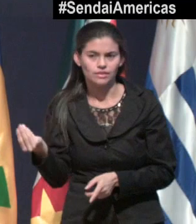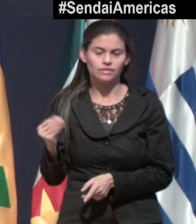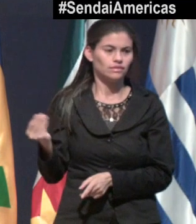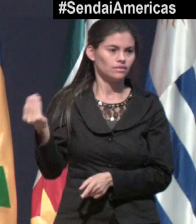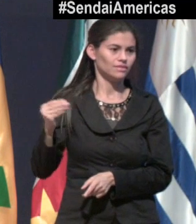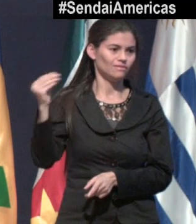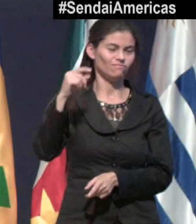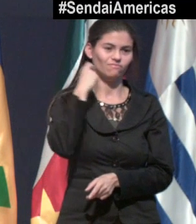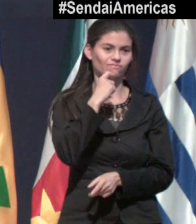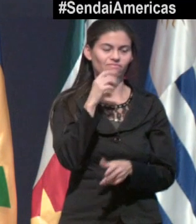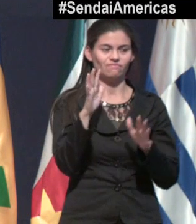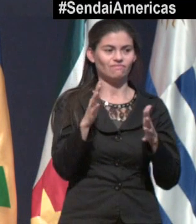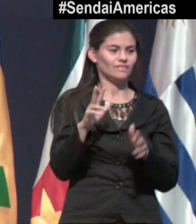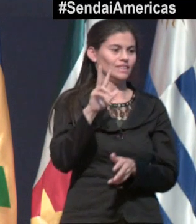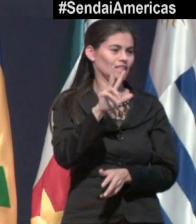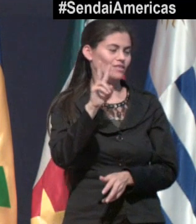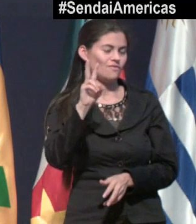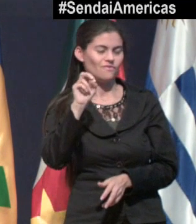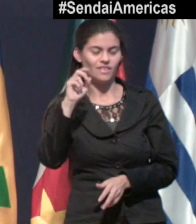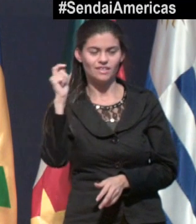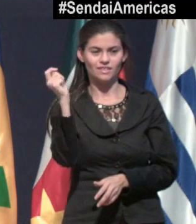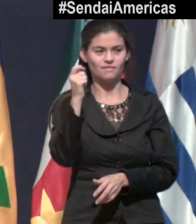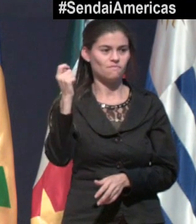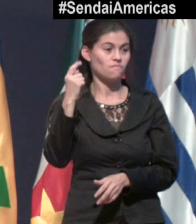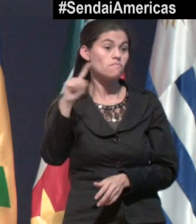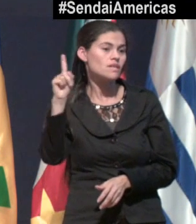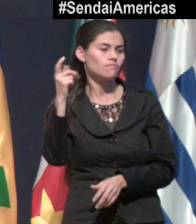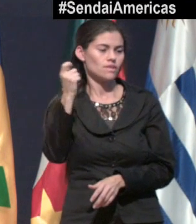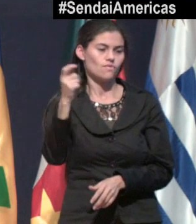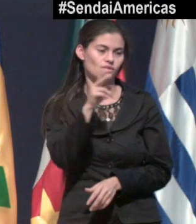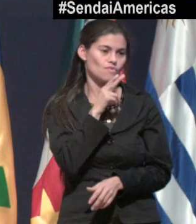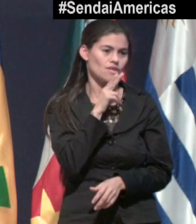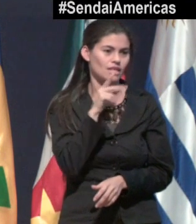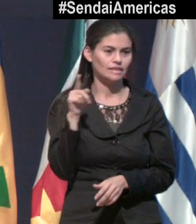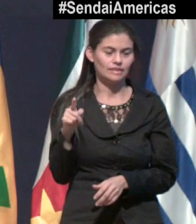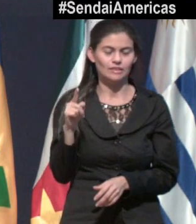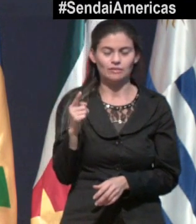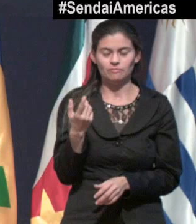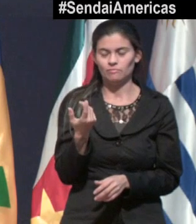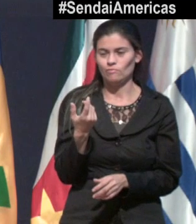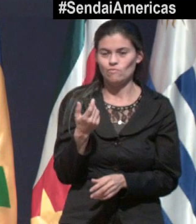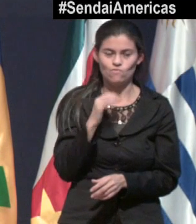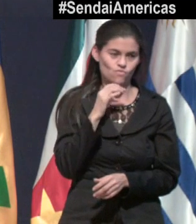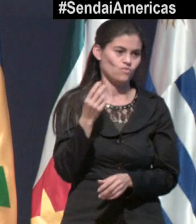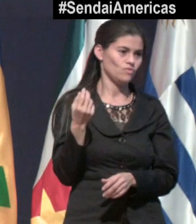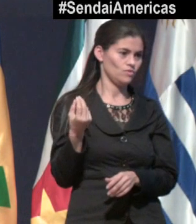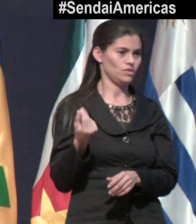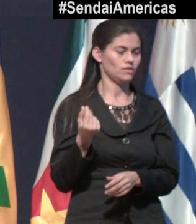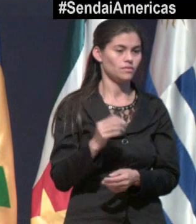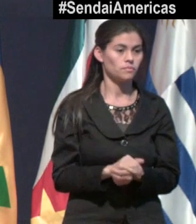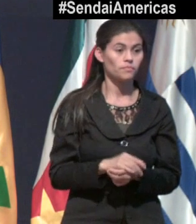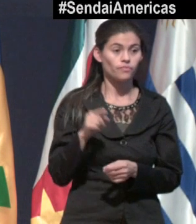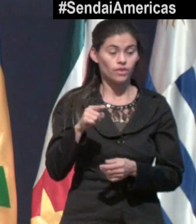cifra de 320 mil millones de dólares sigue siendo una cifra súper conservadora.